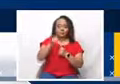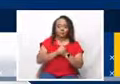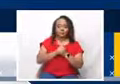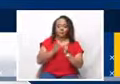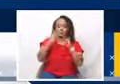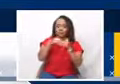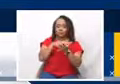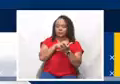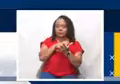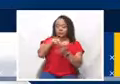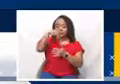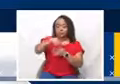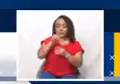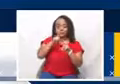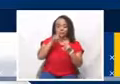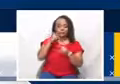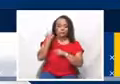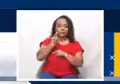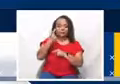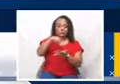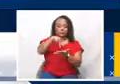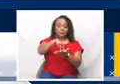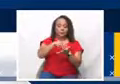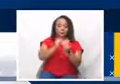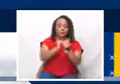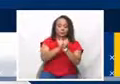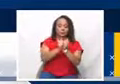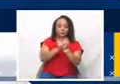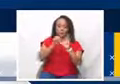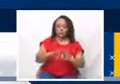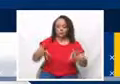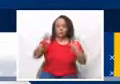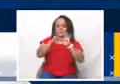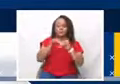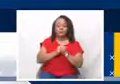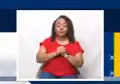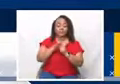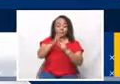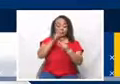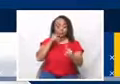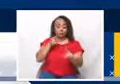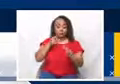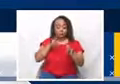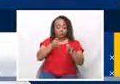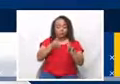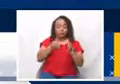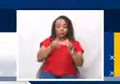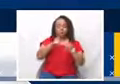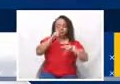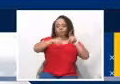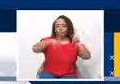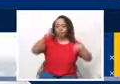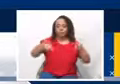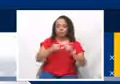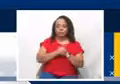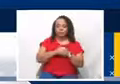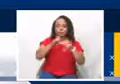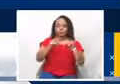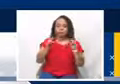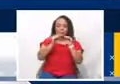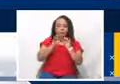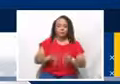duda que hoy y desde siempre Sherman ha sido un atleta destacado. Su camino ha estado lleno de altas y bajas, pero sobre